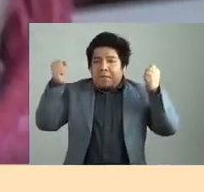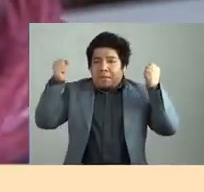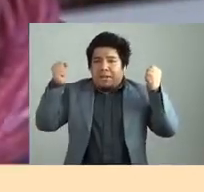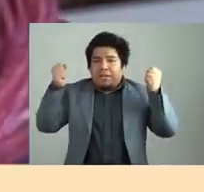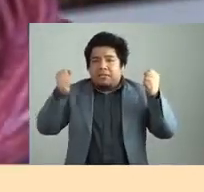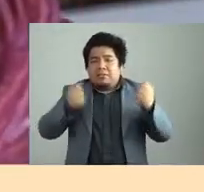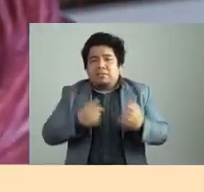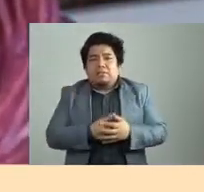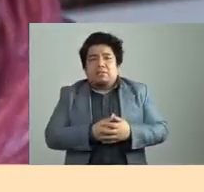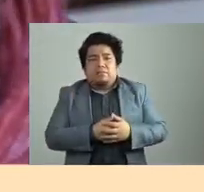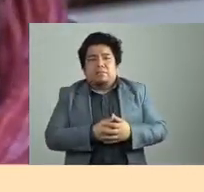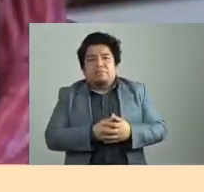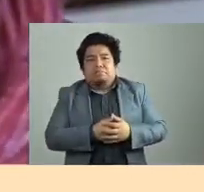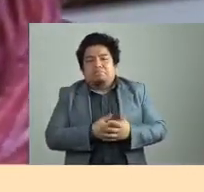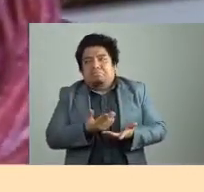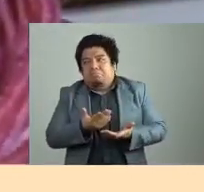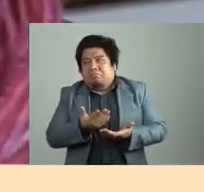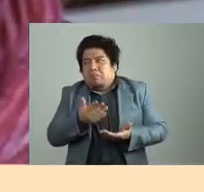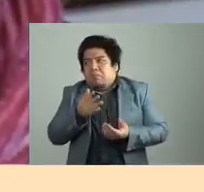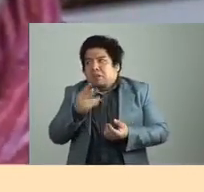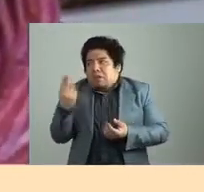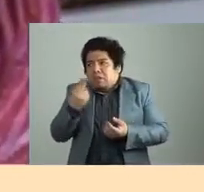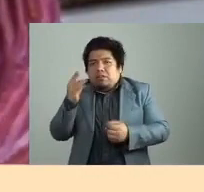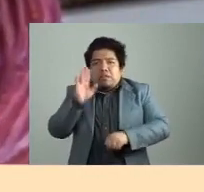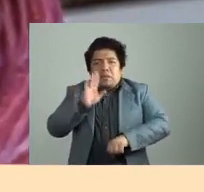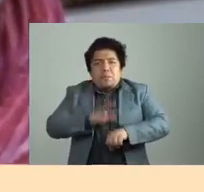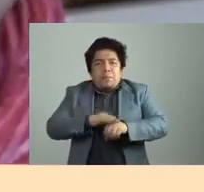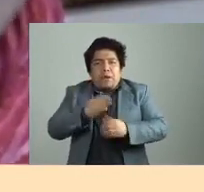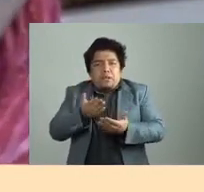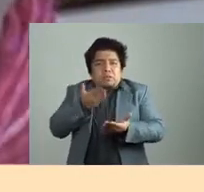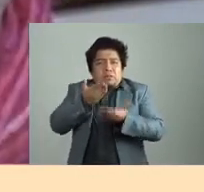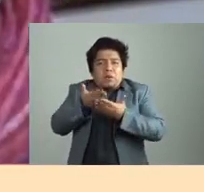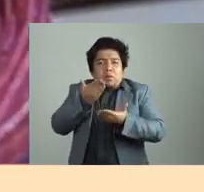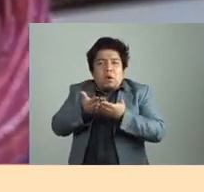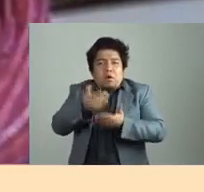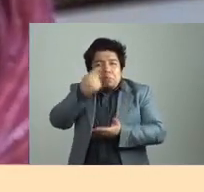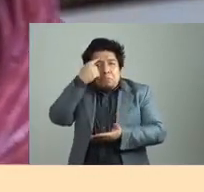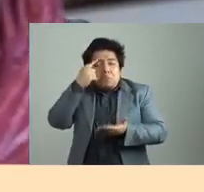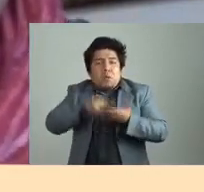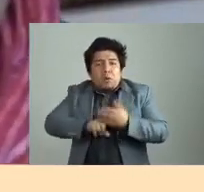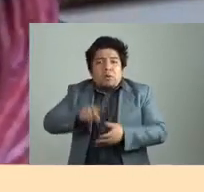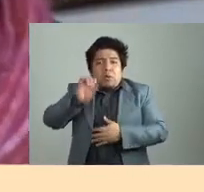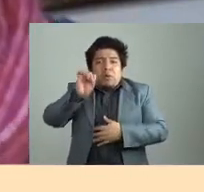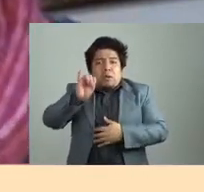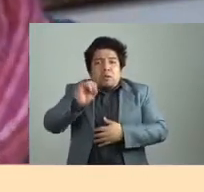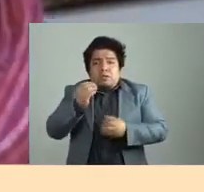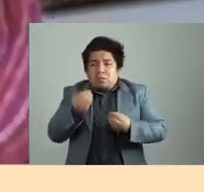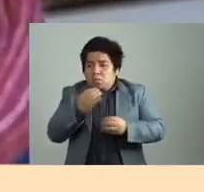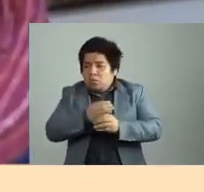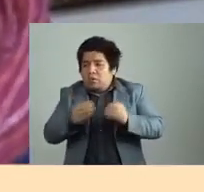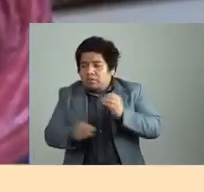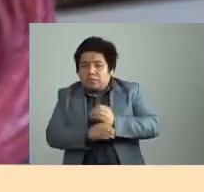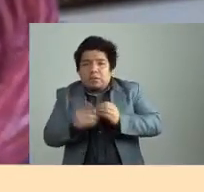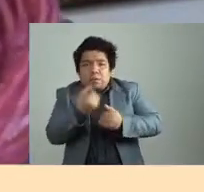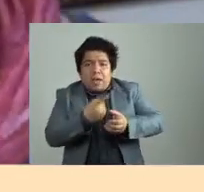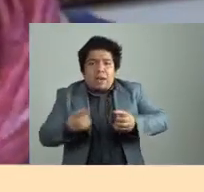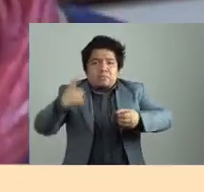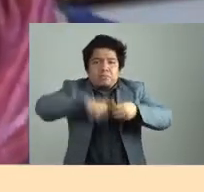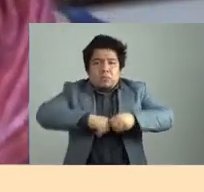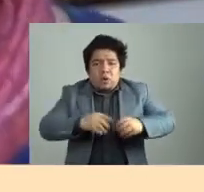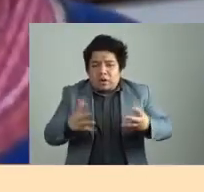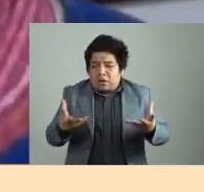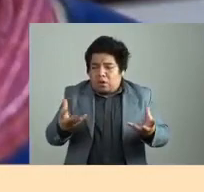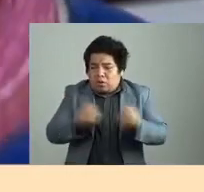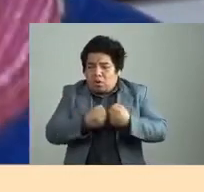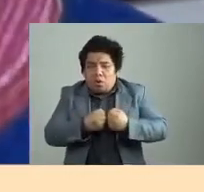bueno me parece que el feminismo da un aporte muy muy grande porque las luchas por los comunes es